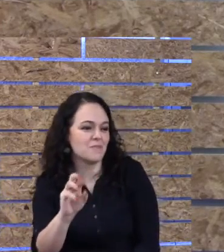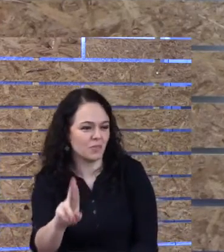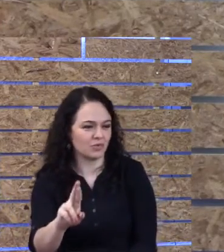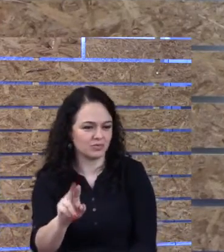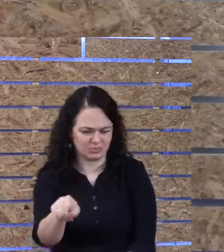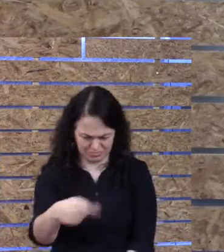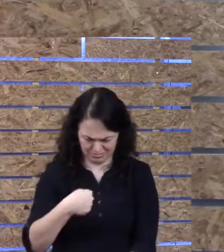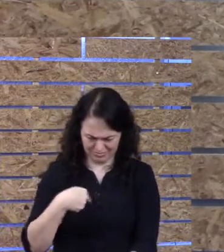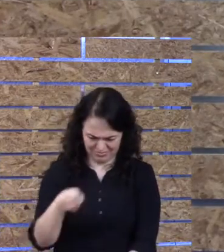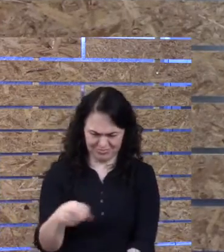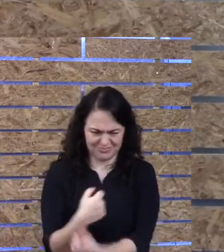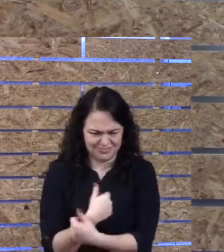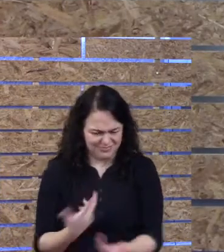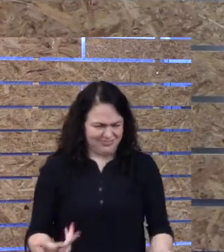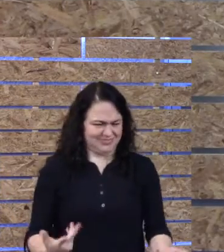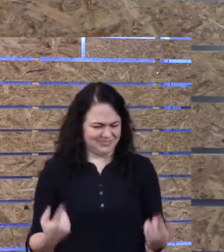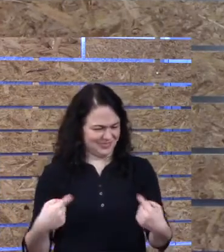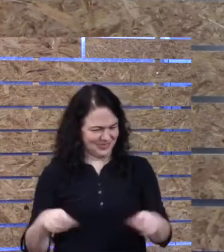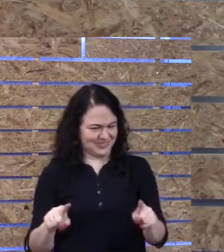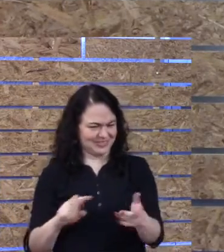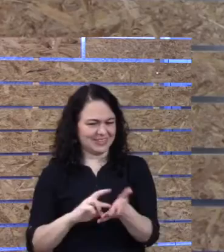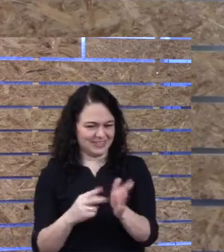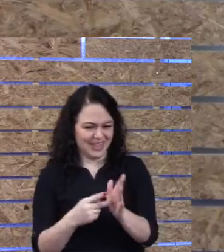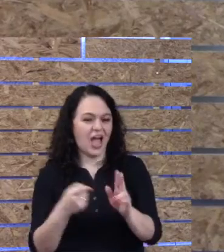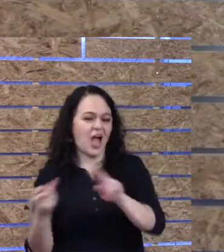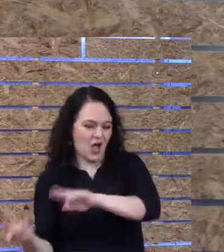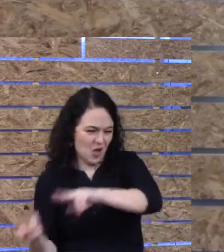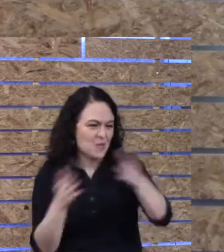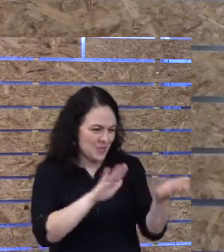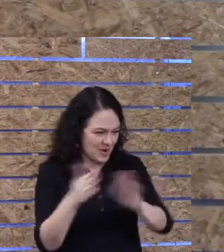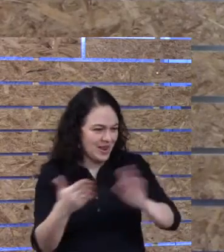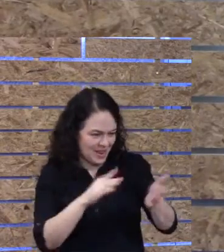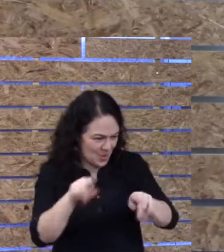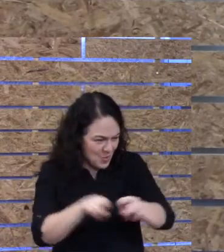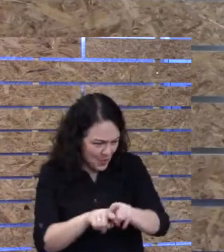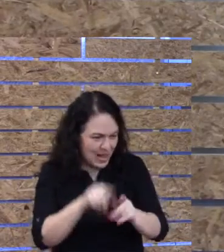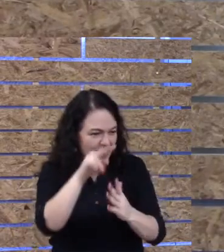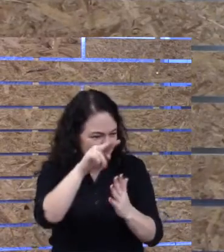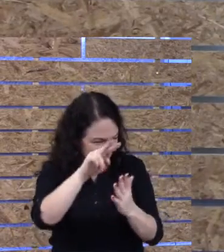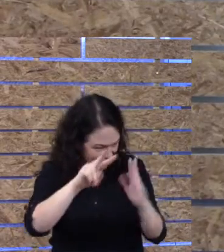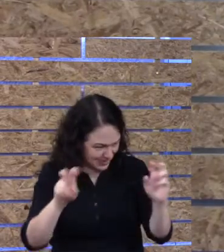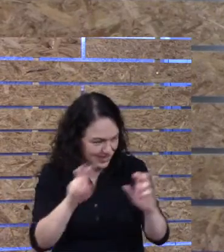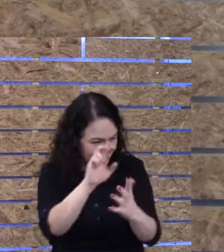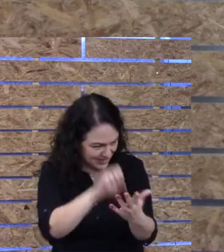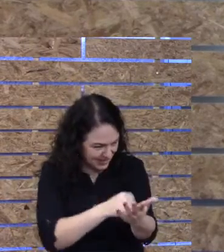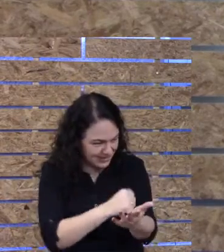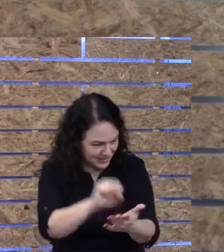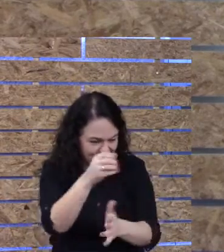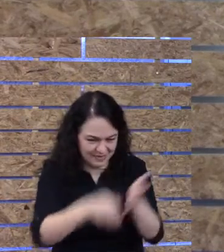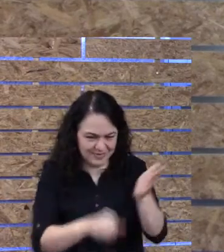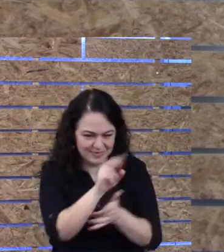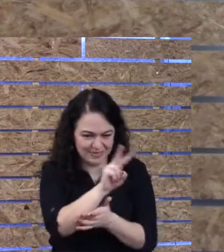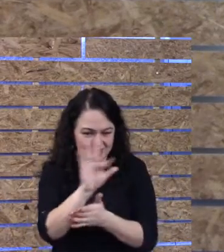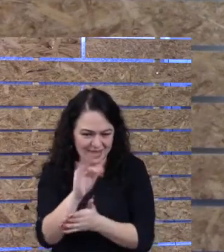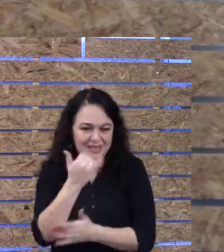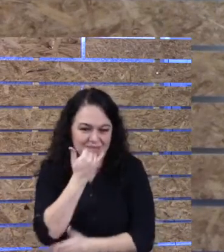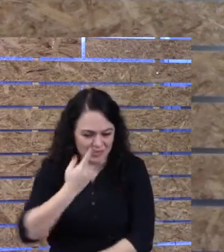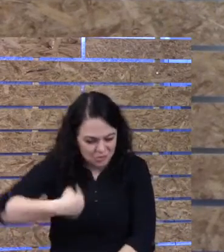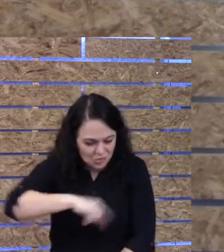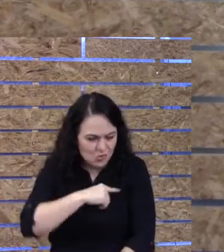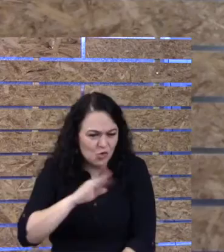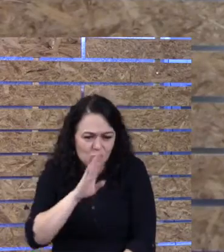no solo ocurre en la vida común y corriente, sino es particularmente en el campo religioso. Nosotros venimos de una